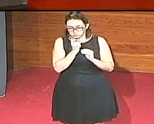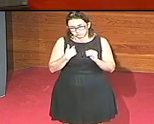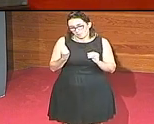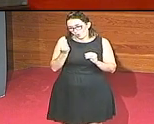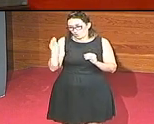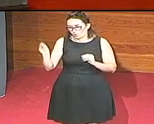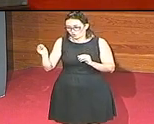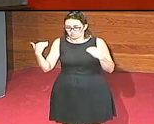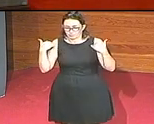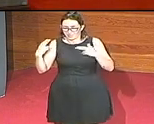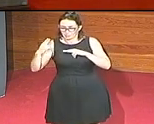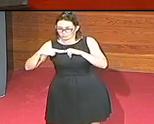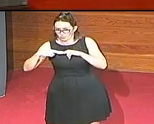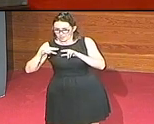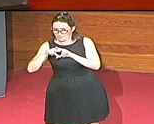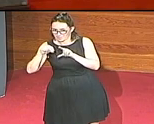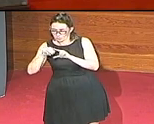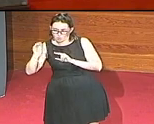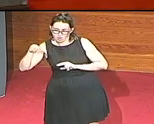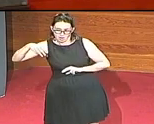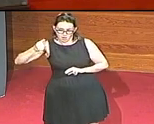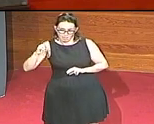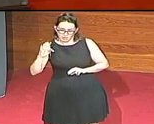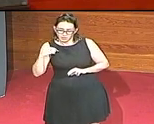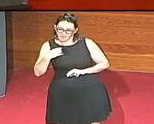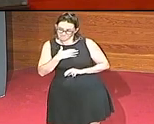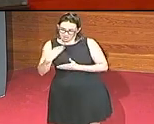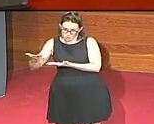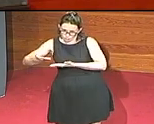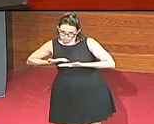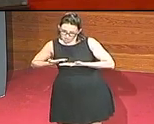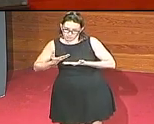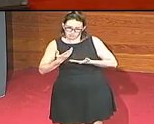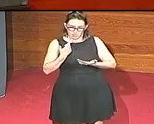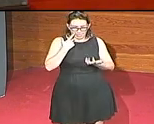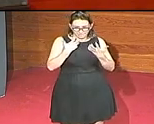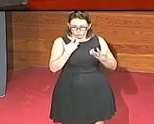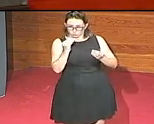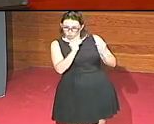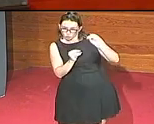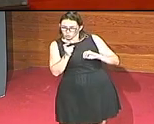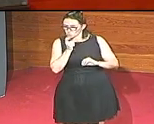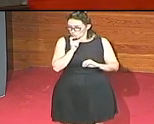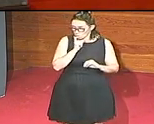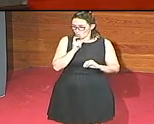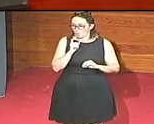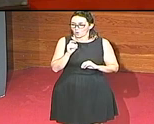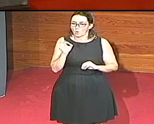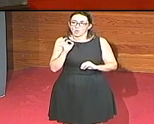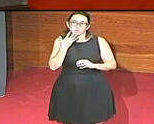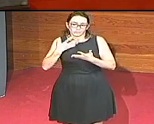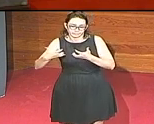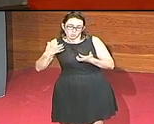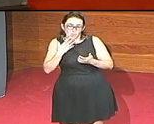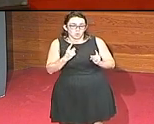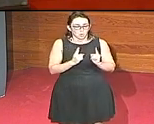ayudame con este vídeo porque quiero meter este efecto si tienes que escribir algo porque yo escribo para grafitos bien pero